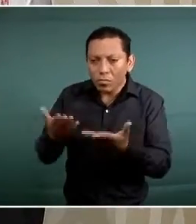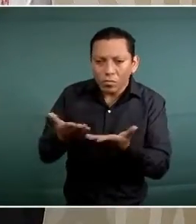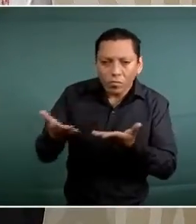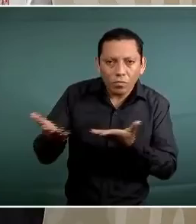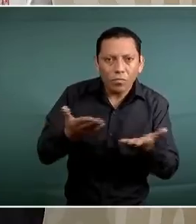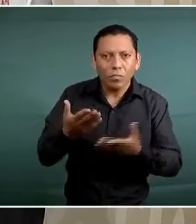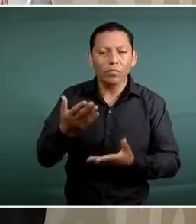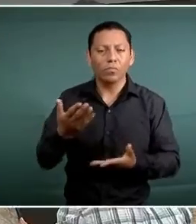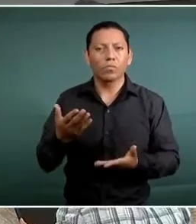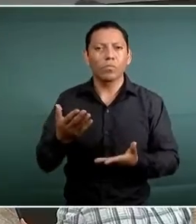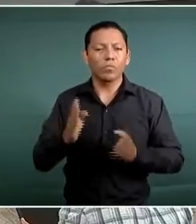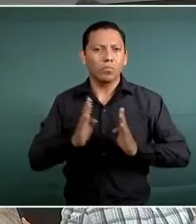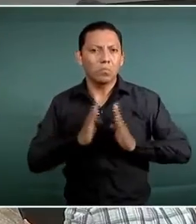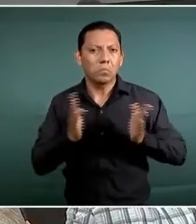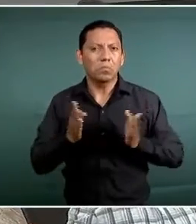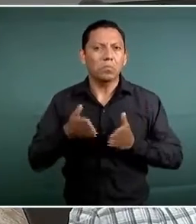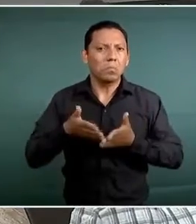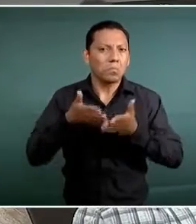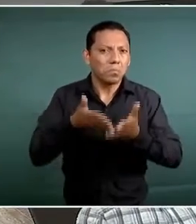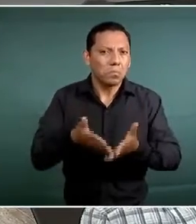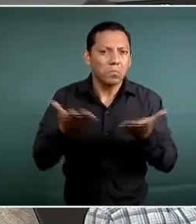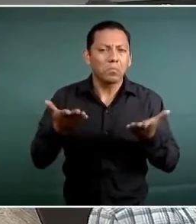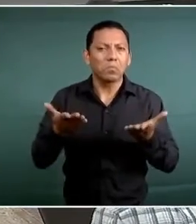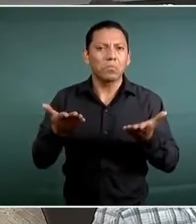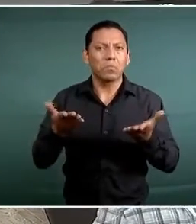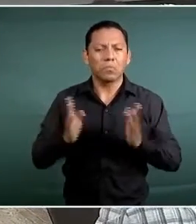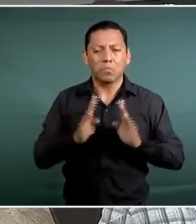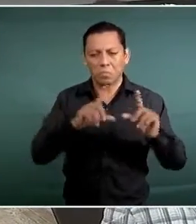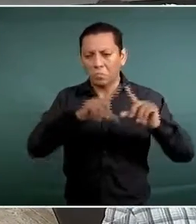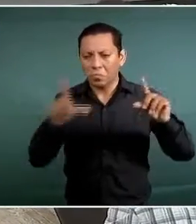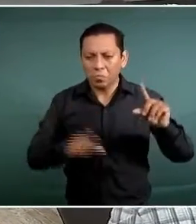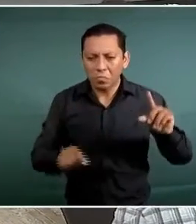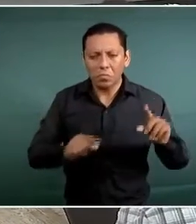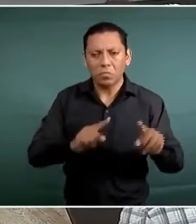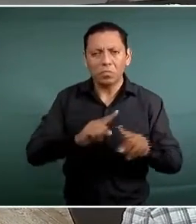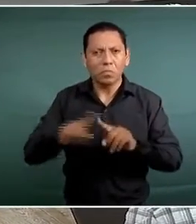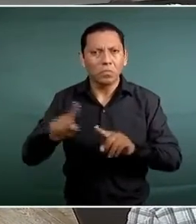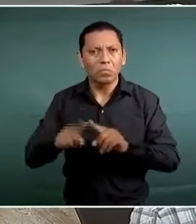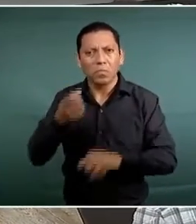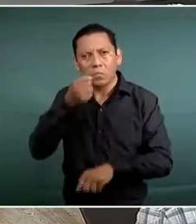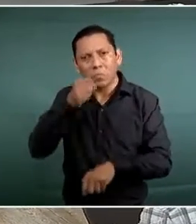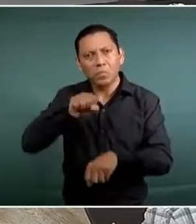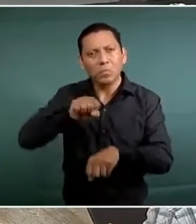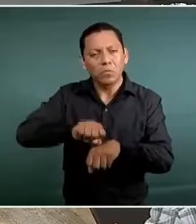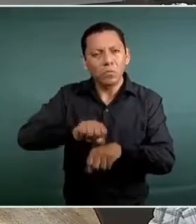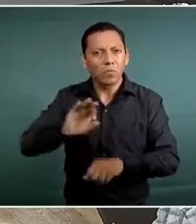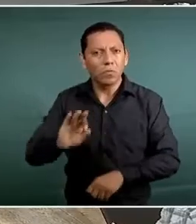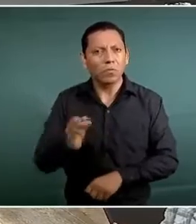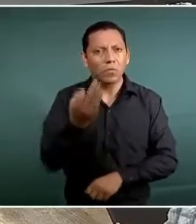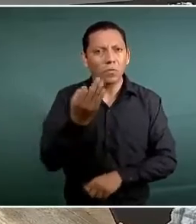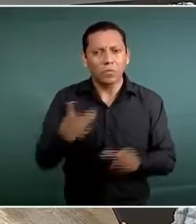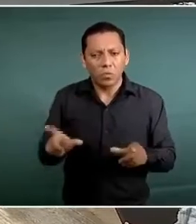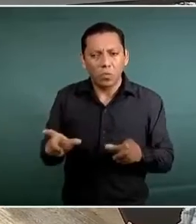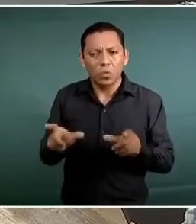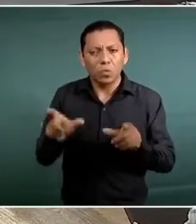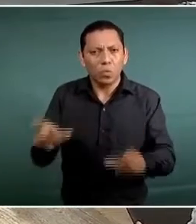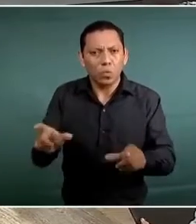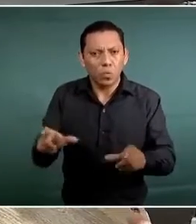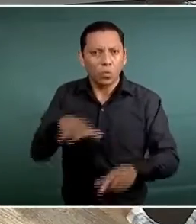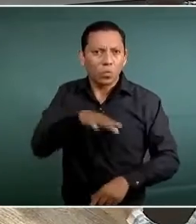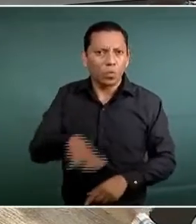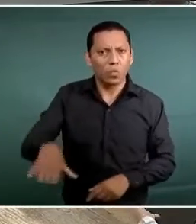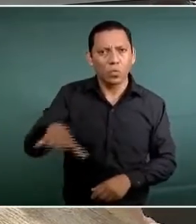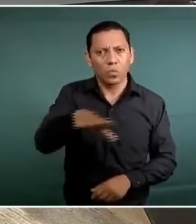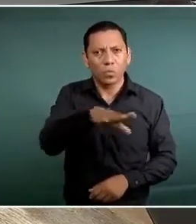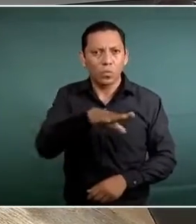Mexicano, de la Marina, de la Guardia Nacional, del Secretario Federal de Seguridad Pública,